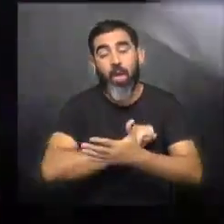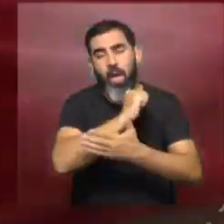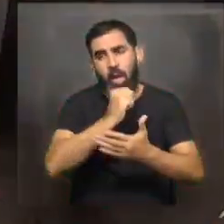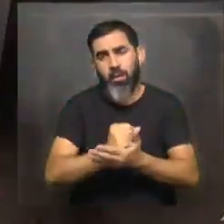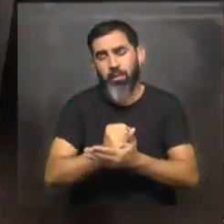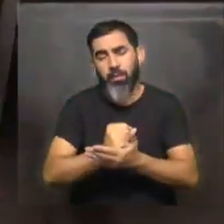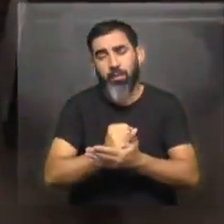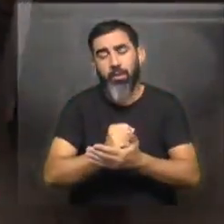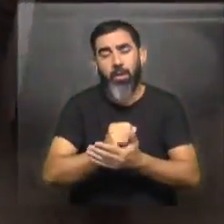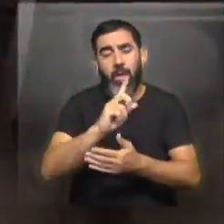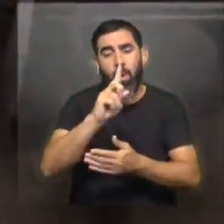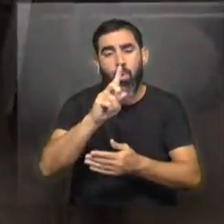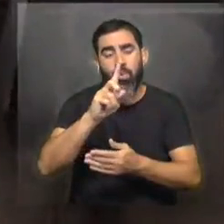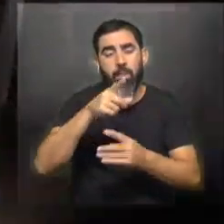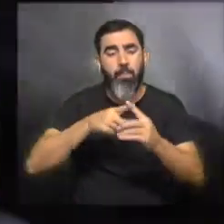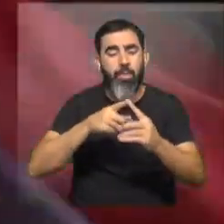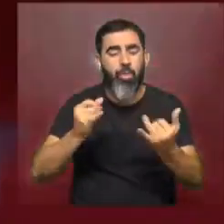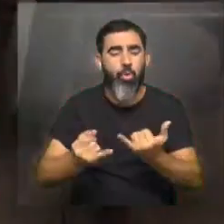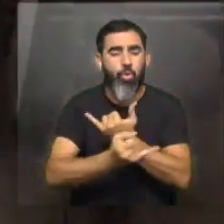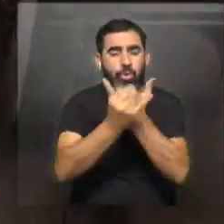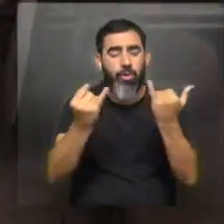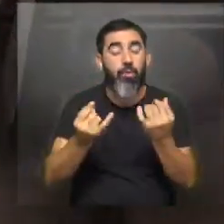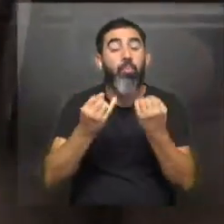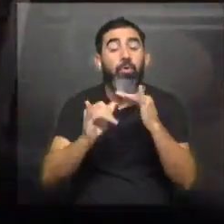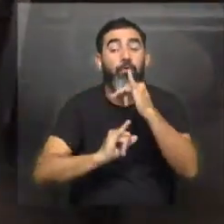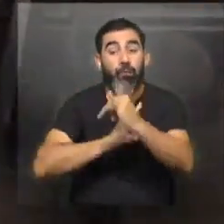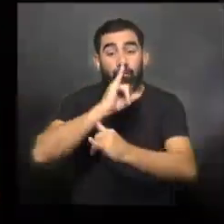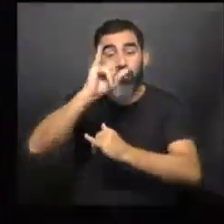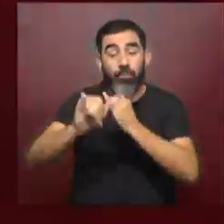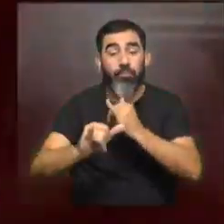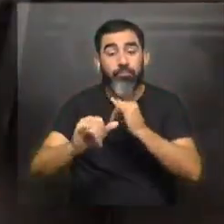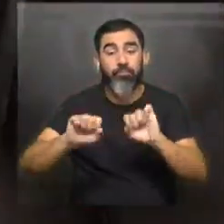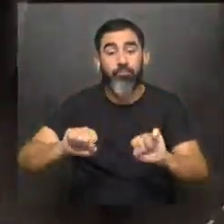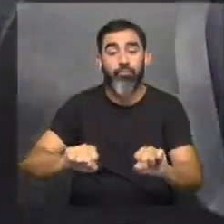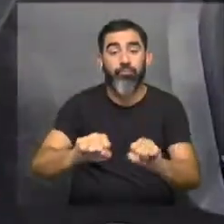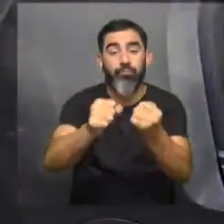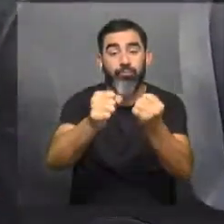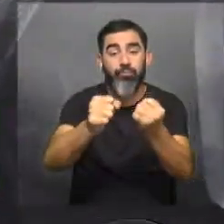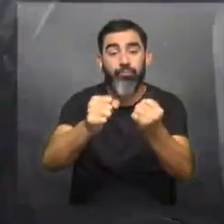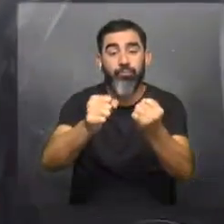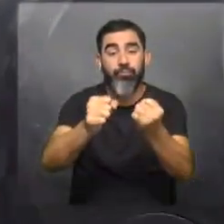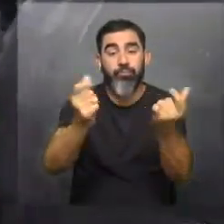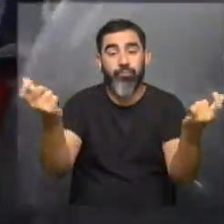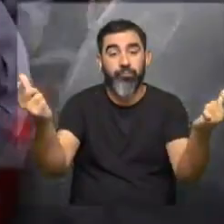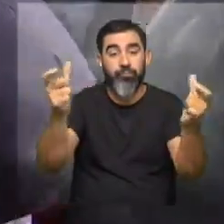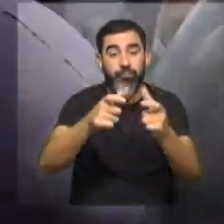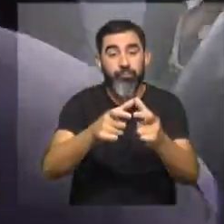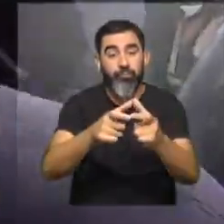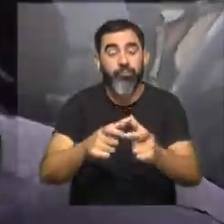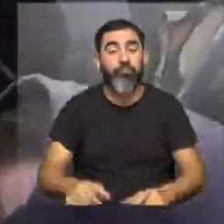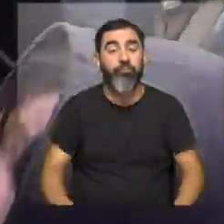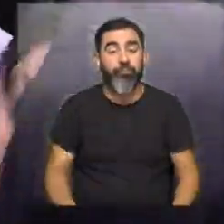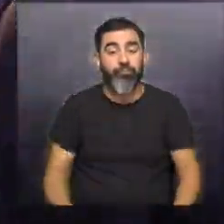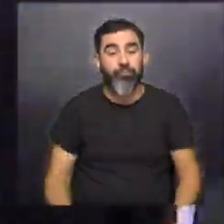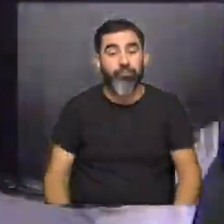pasada las 13 del mediodía porque llegó la información de que se había suspendido el otorgamiento de